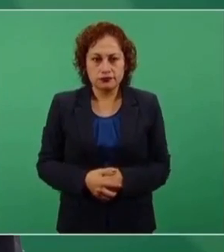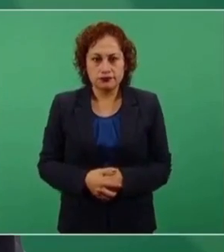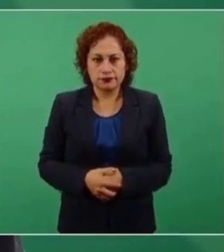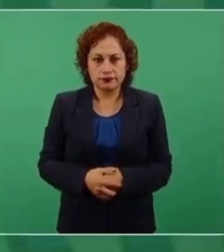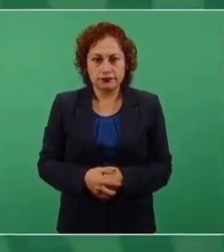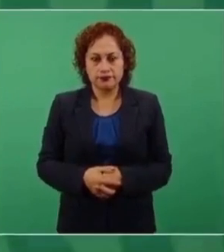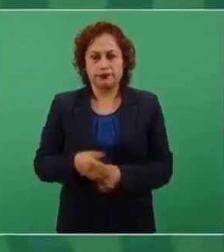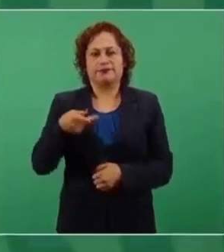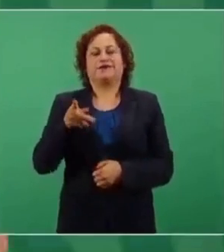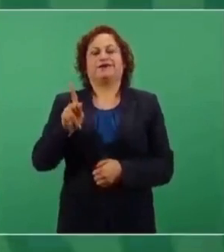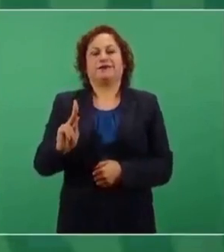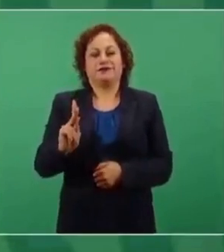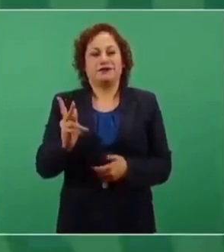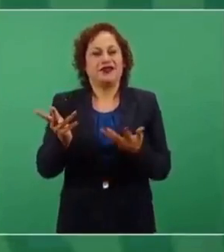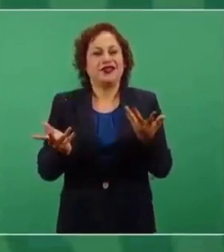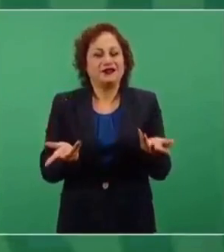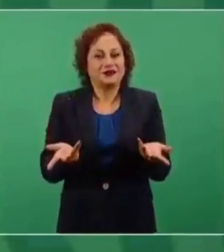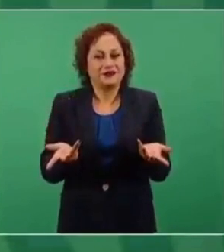Pero